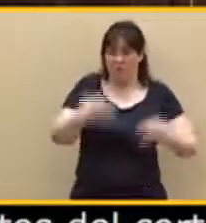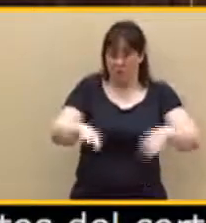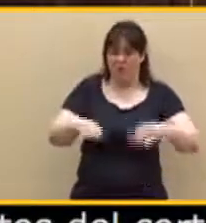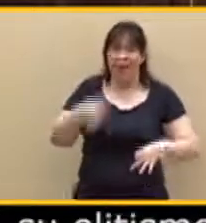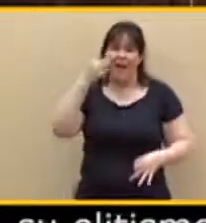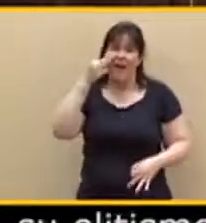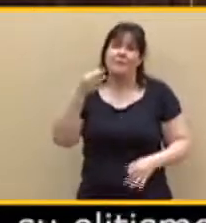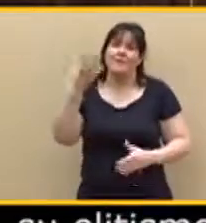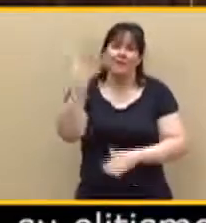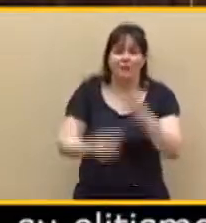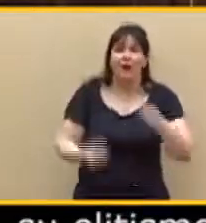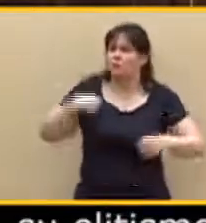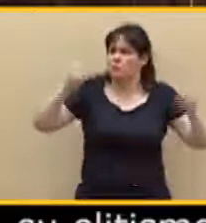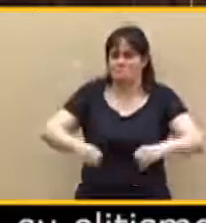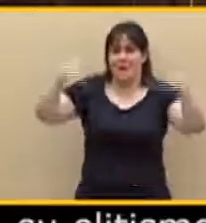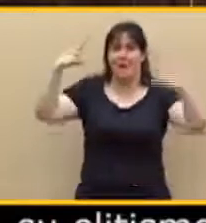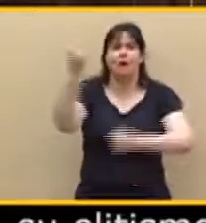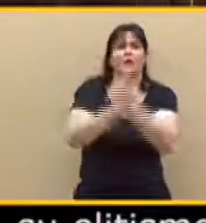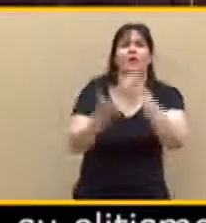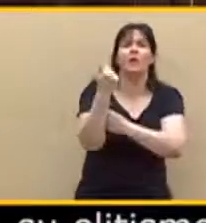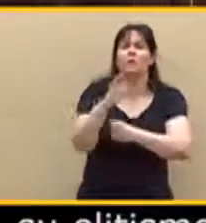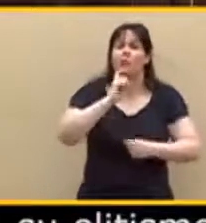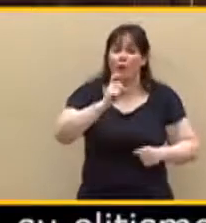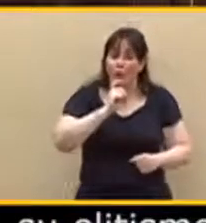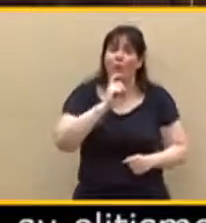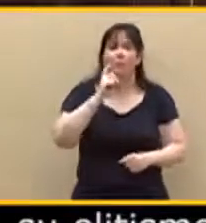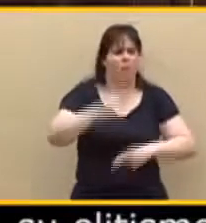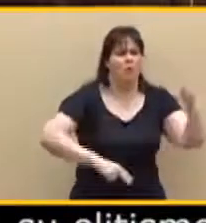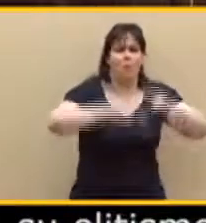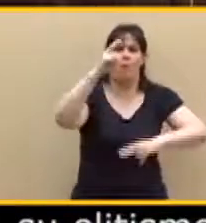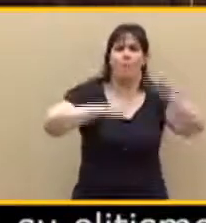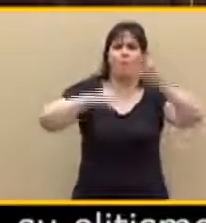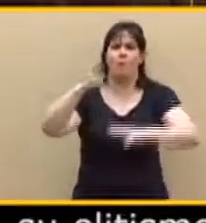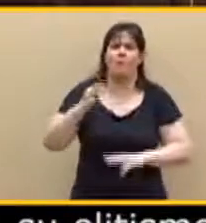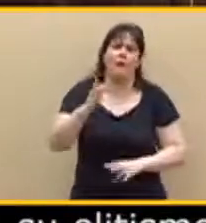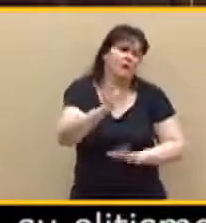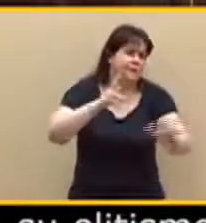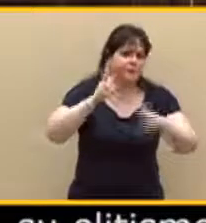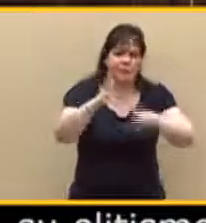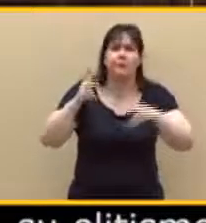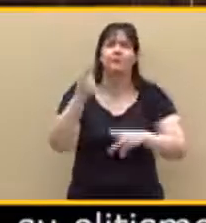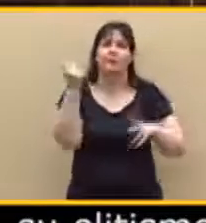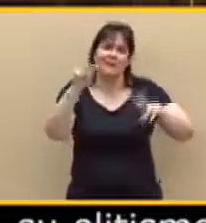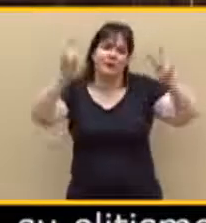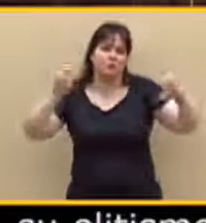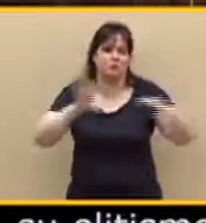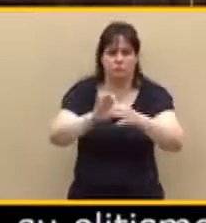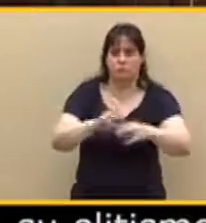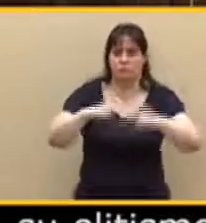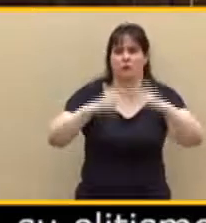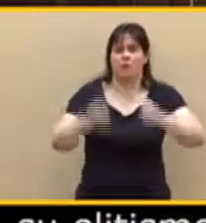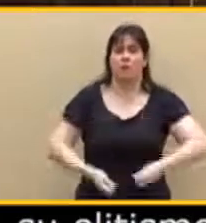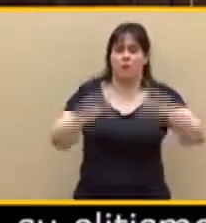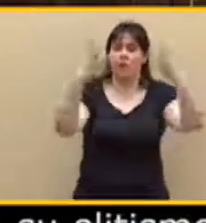económico a golpe de pelotazo urbanístico y de especulación inmobiliaria, su obsesión por borrar la